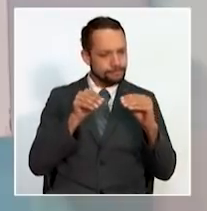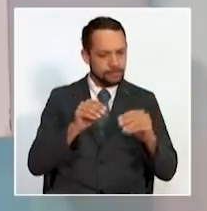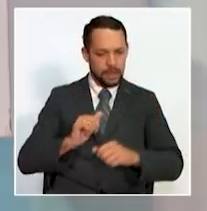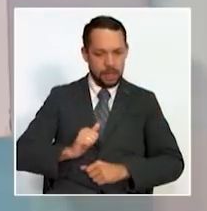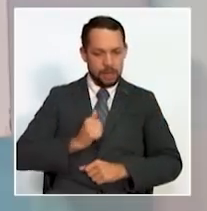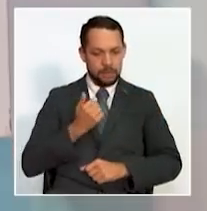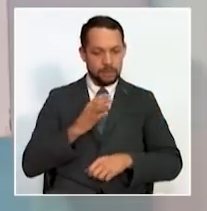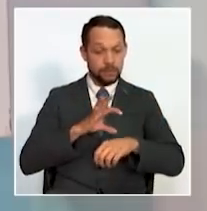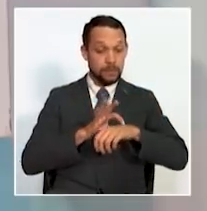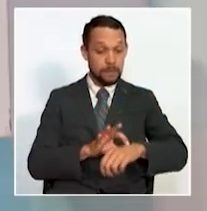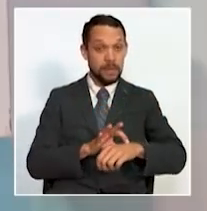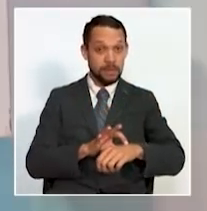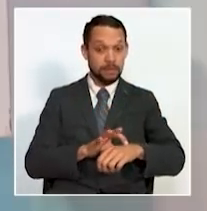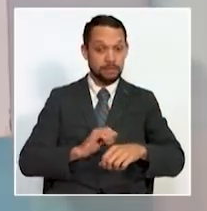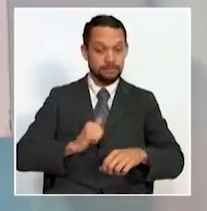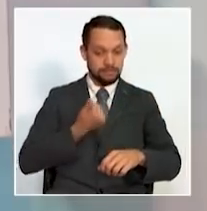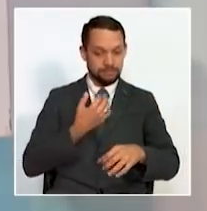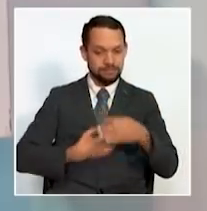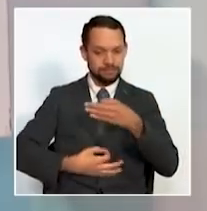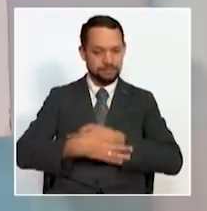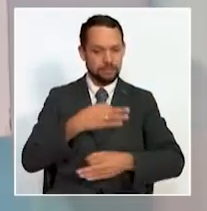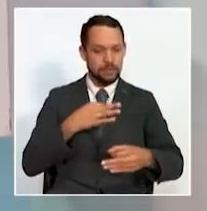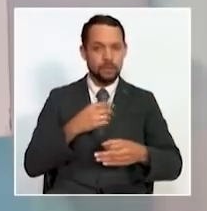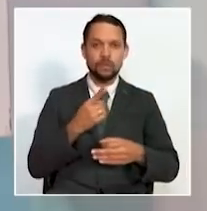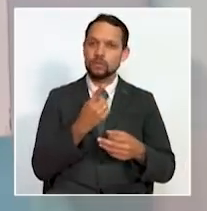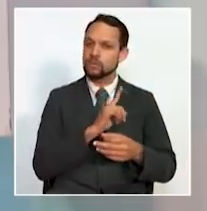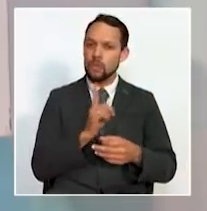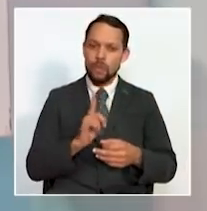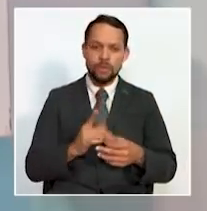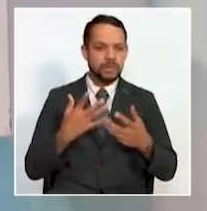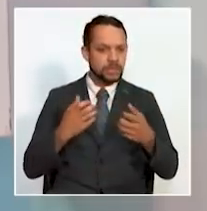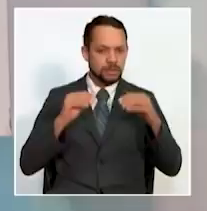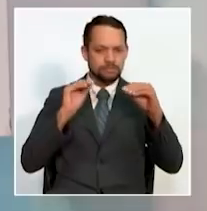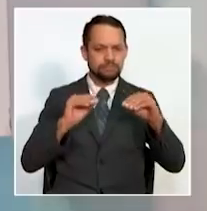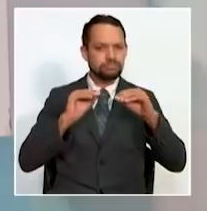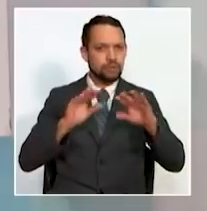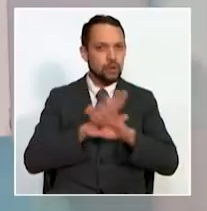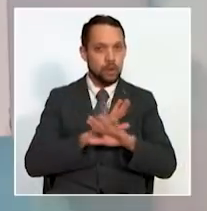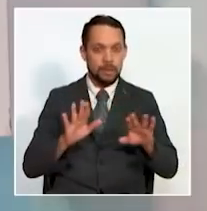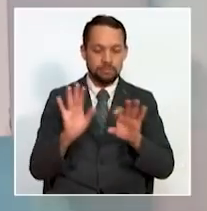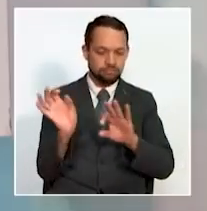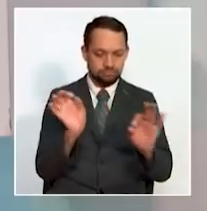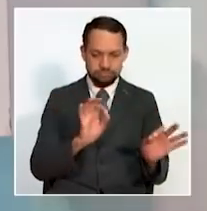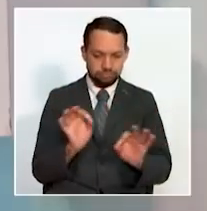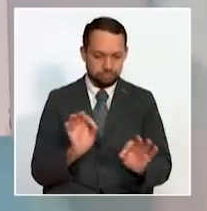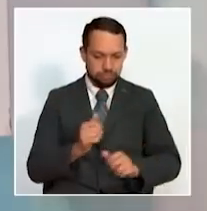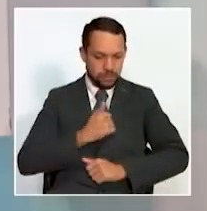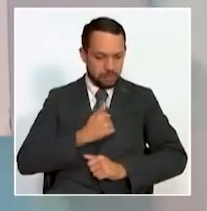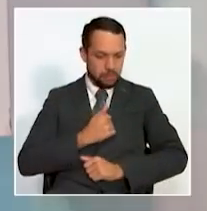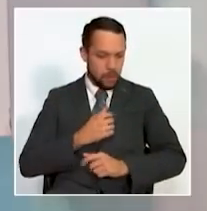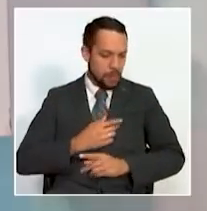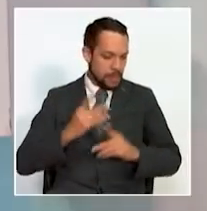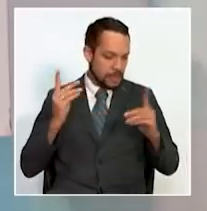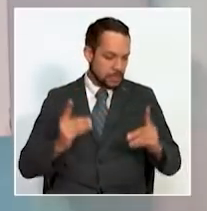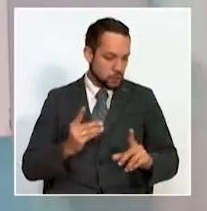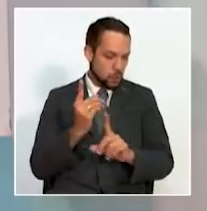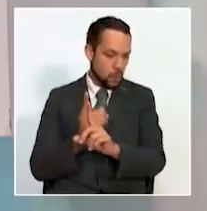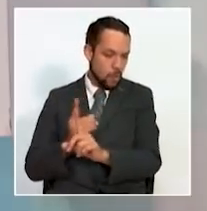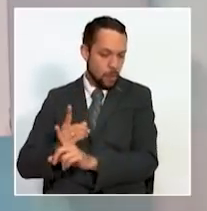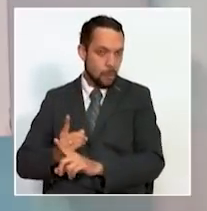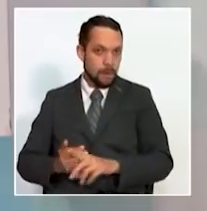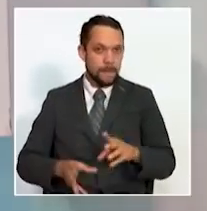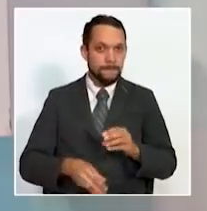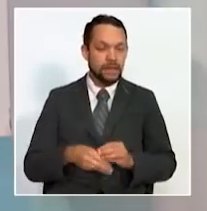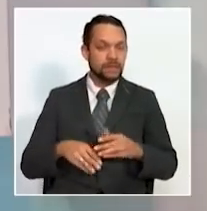reemplazar una consulta médica. Nosotros queremos hacer esa educación y prevención con este espacio, así como en nuestros programas del Día